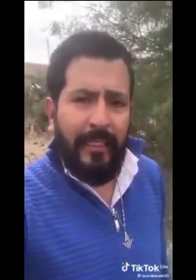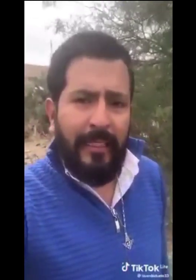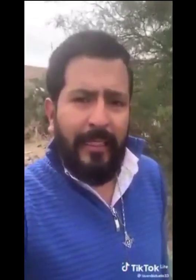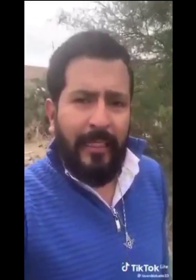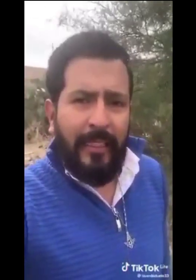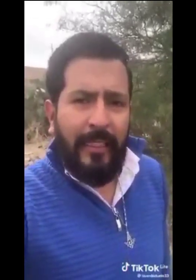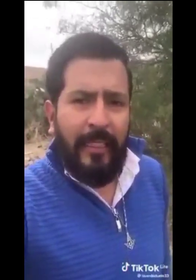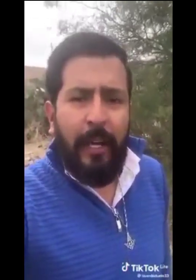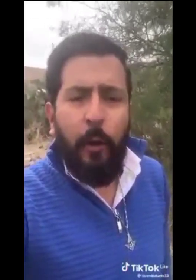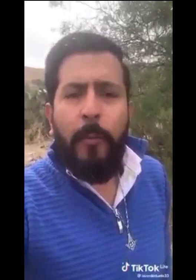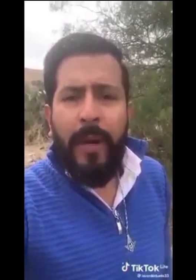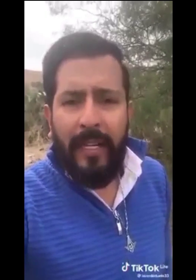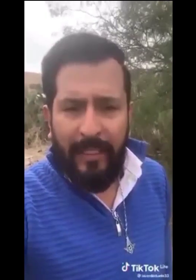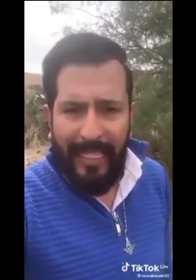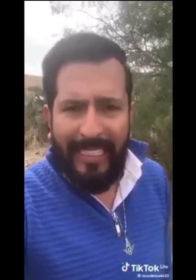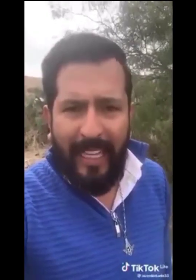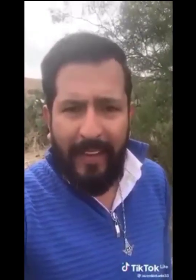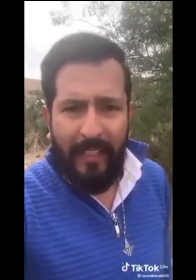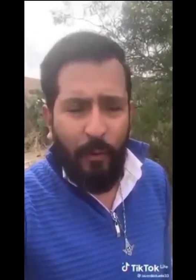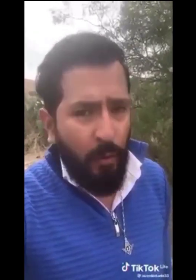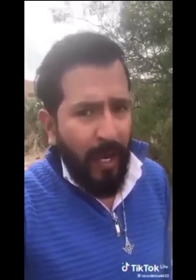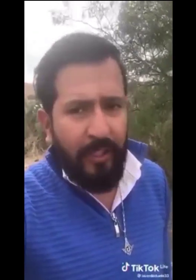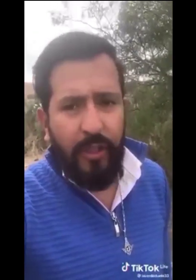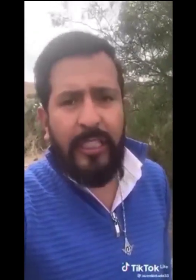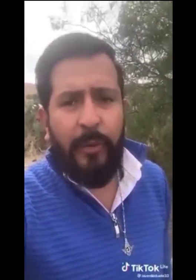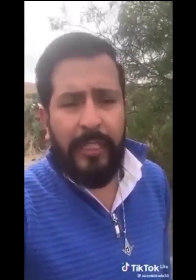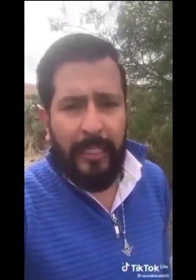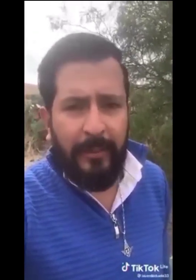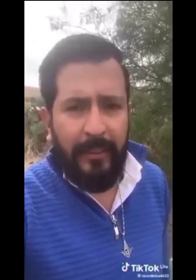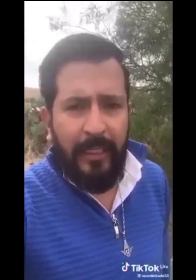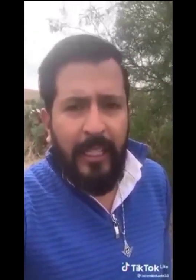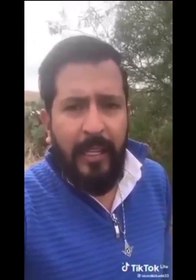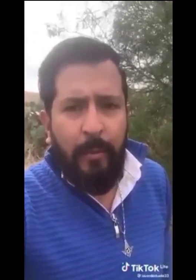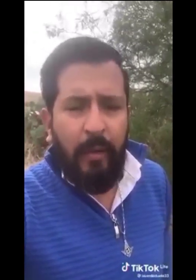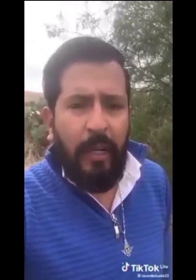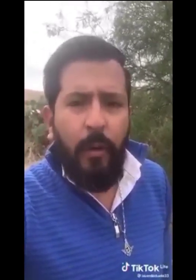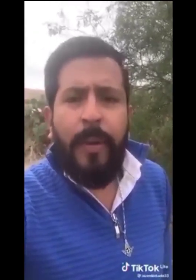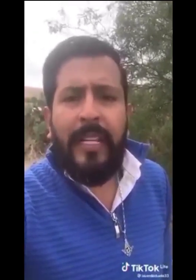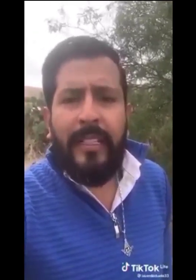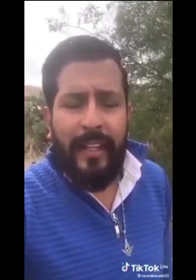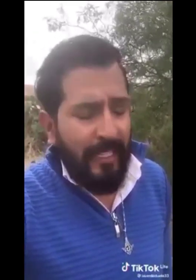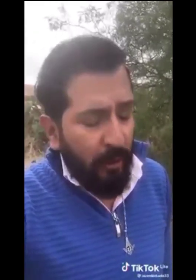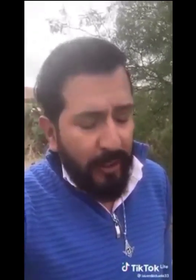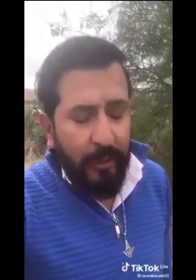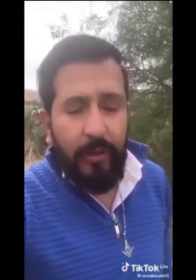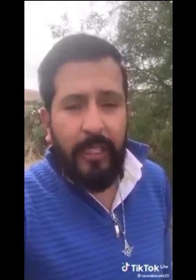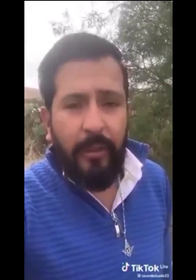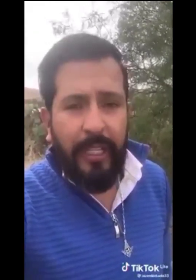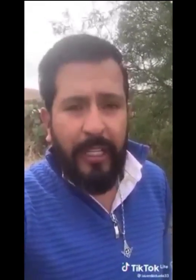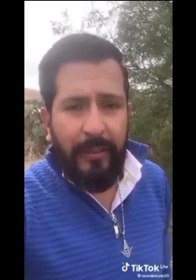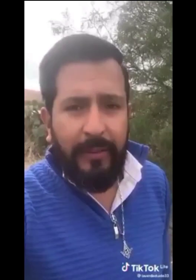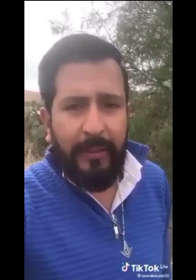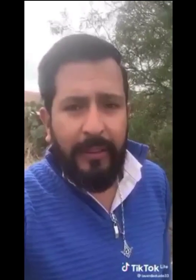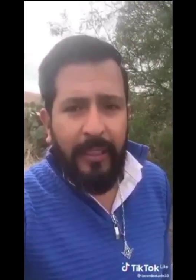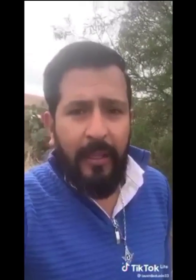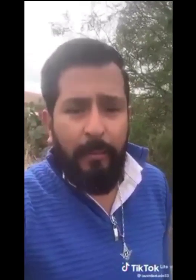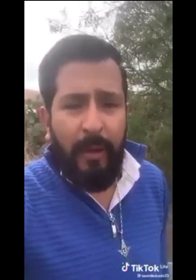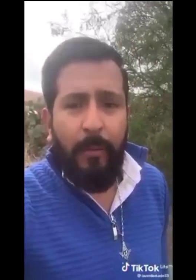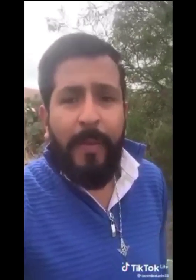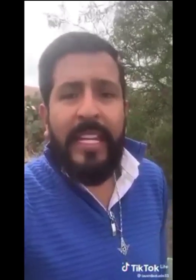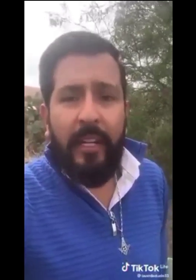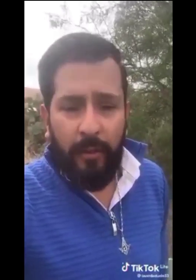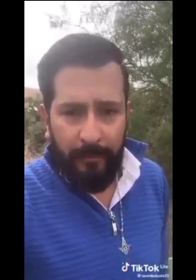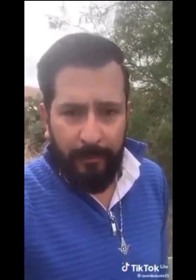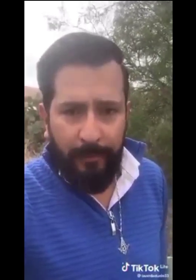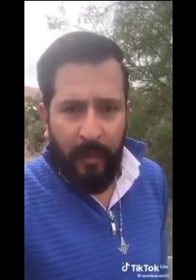atenta que rompa las cadenas como lo ha hecho hasta ahorita. Pero que rompa las cadenas. Yo sé que usted no quiere,